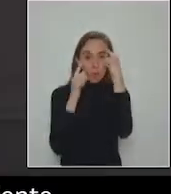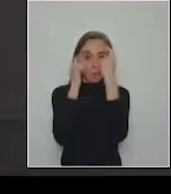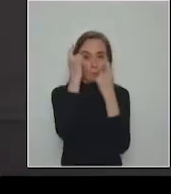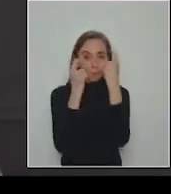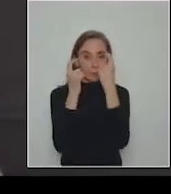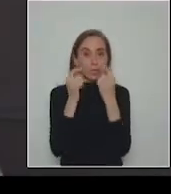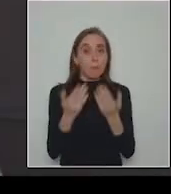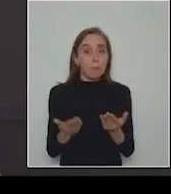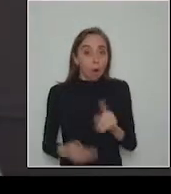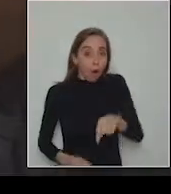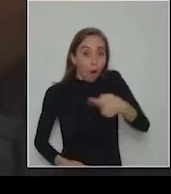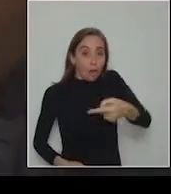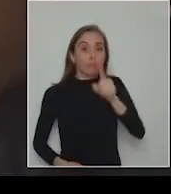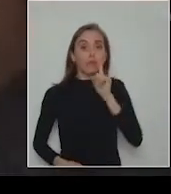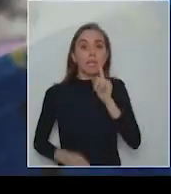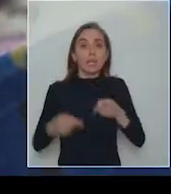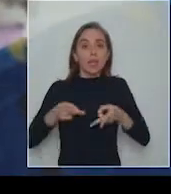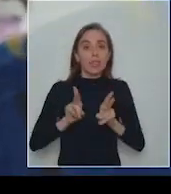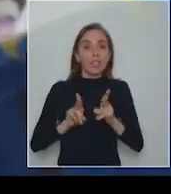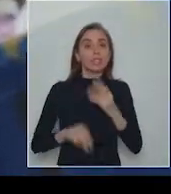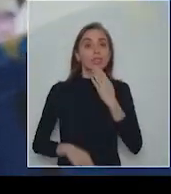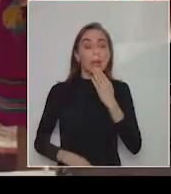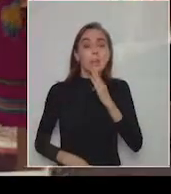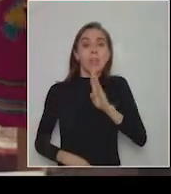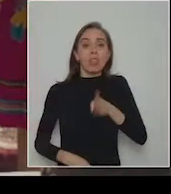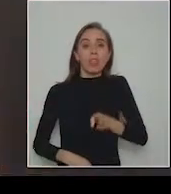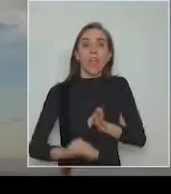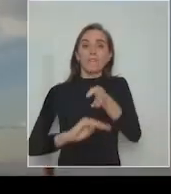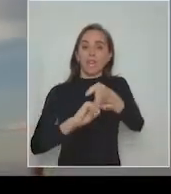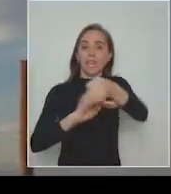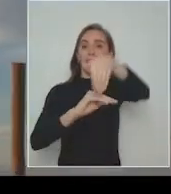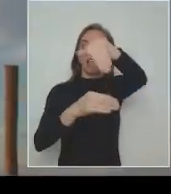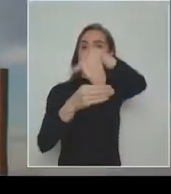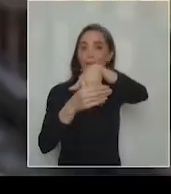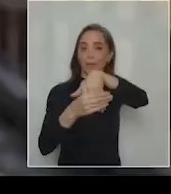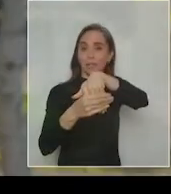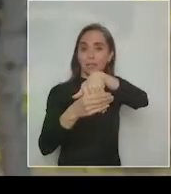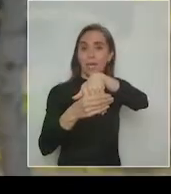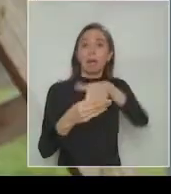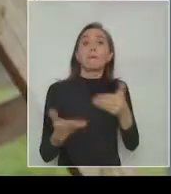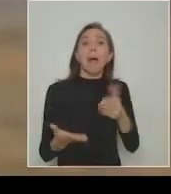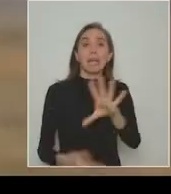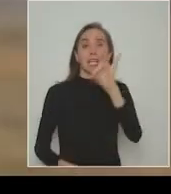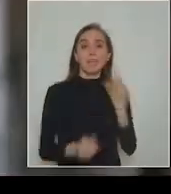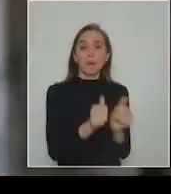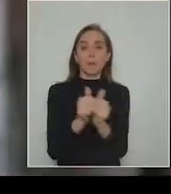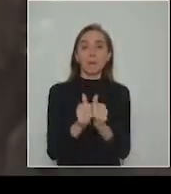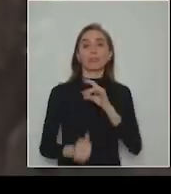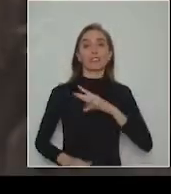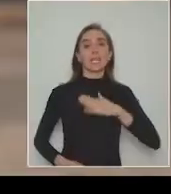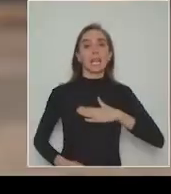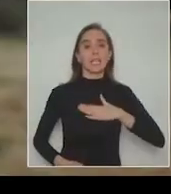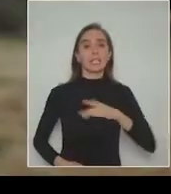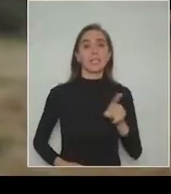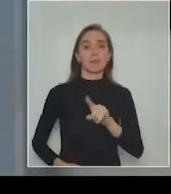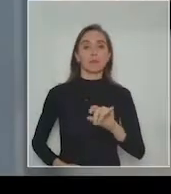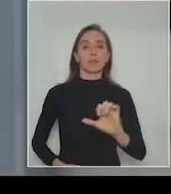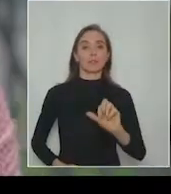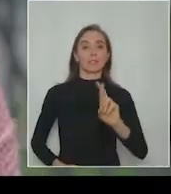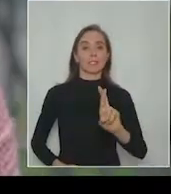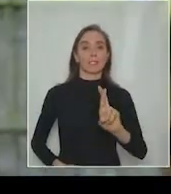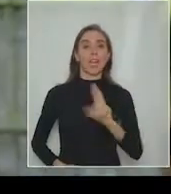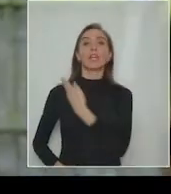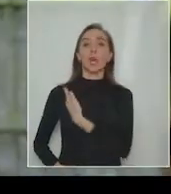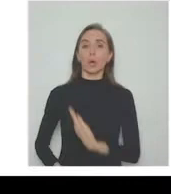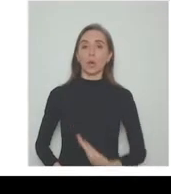pensamiento. Por eso esta vez no solo tienes el derecho, sino también el deber de ir a votar. Para elegir juntos el Chile que queremos